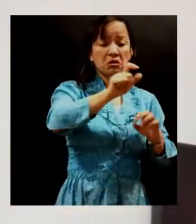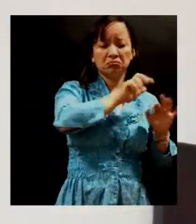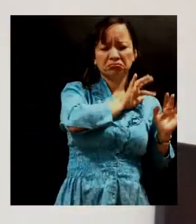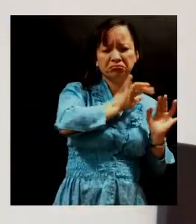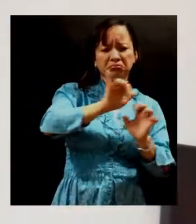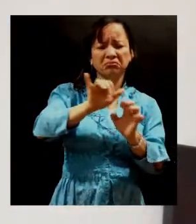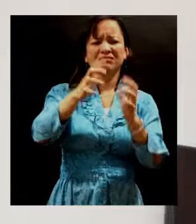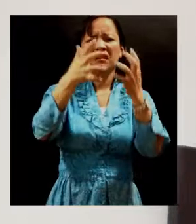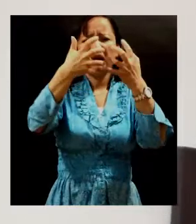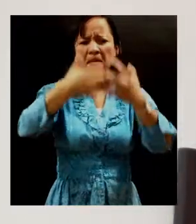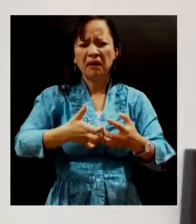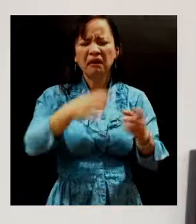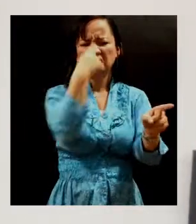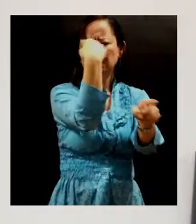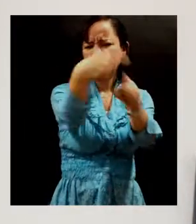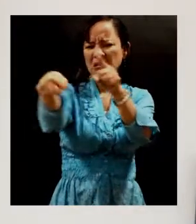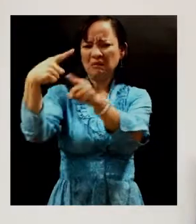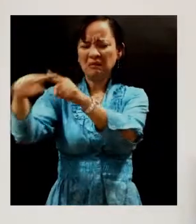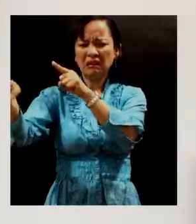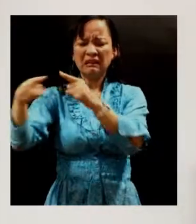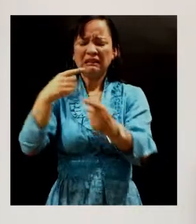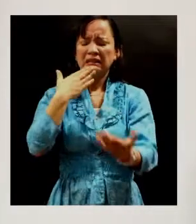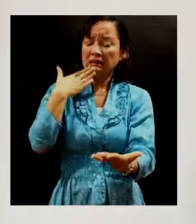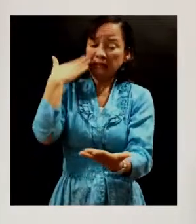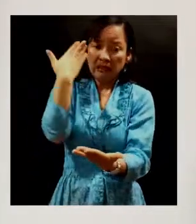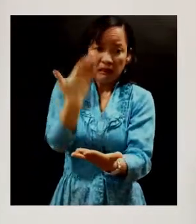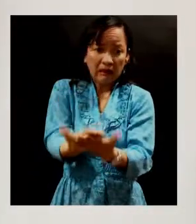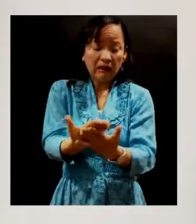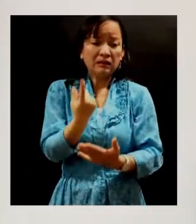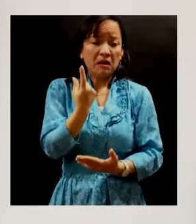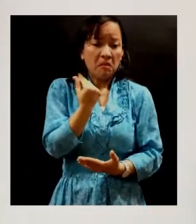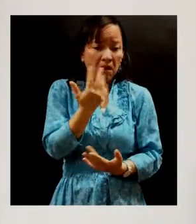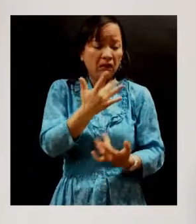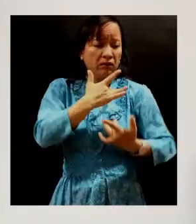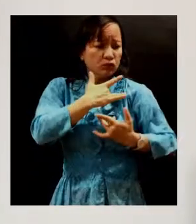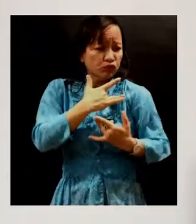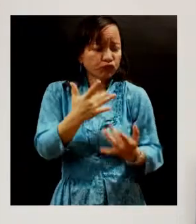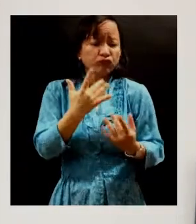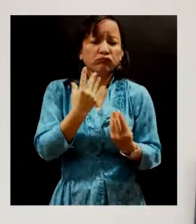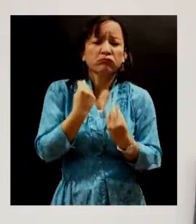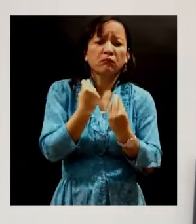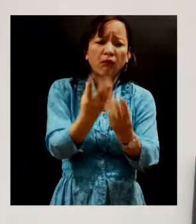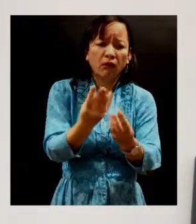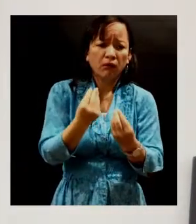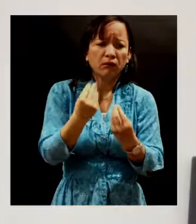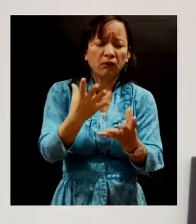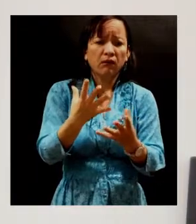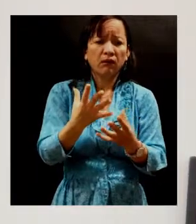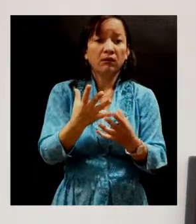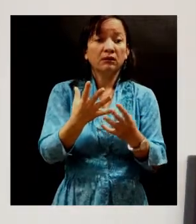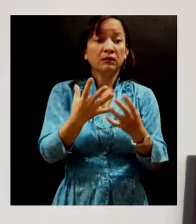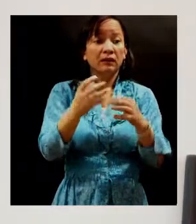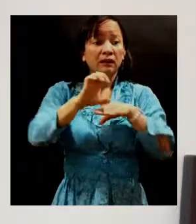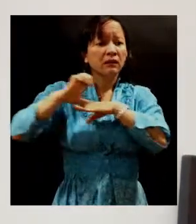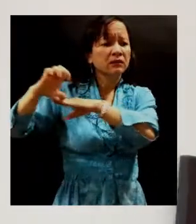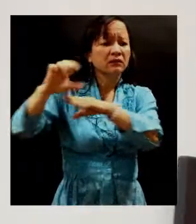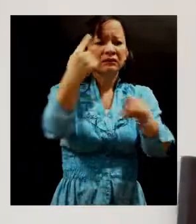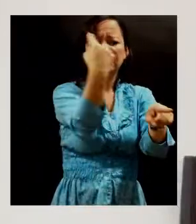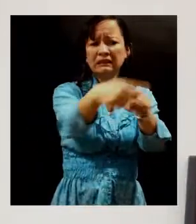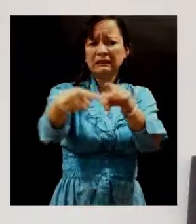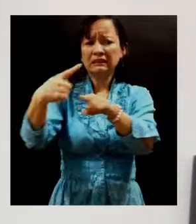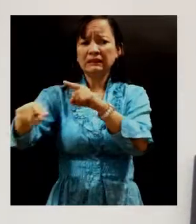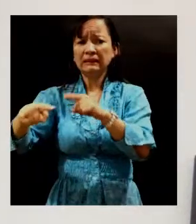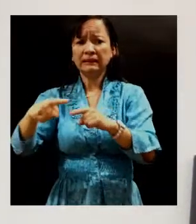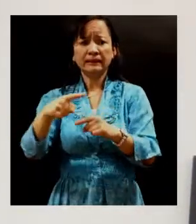de noviembre fue un éxito. Gracias a la ciudadanía, a todas las personas que nos ayudaron, a todas las empresas, las entidades que hicieron